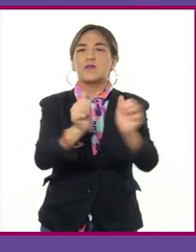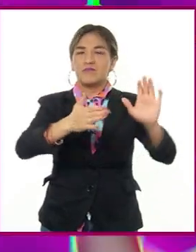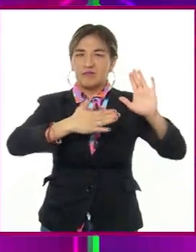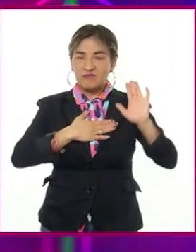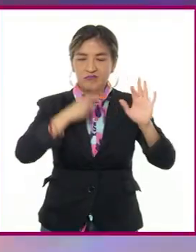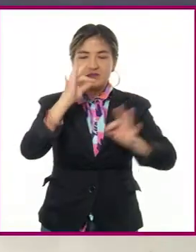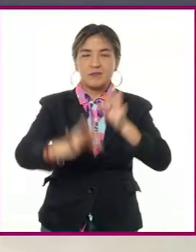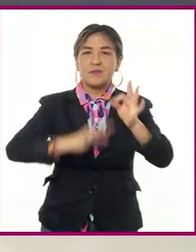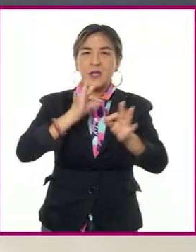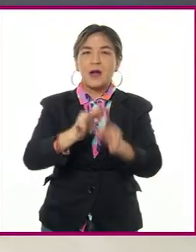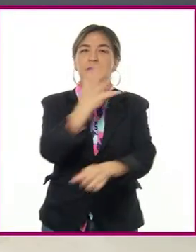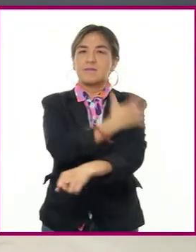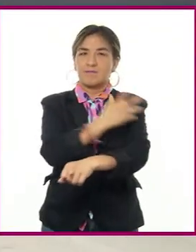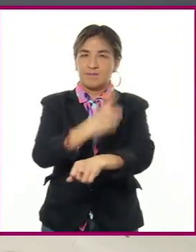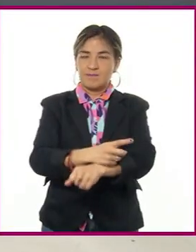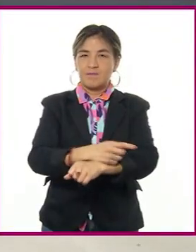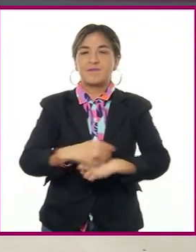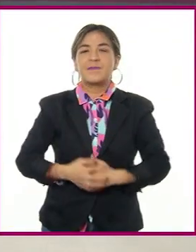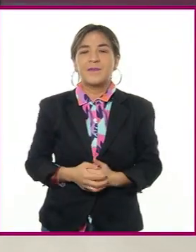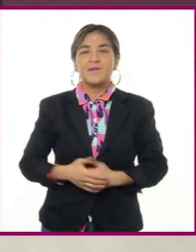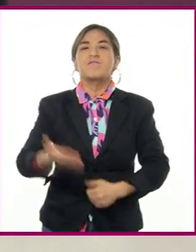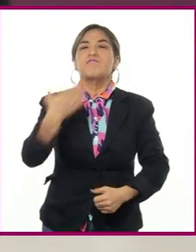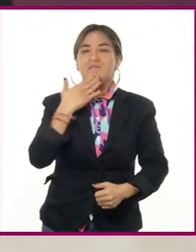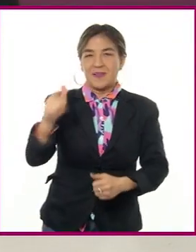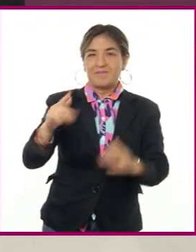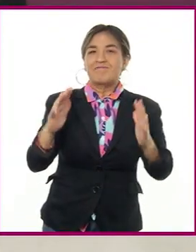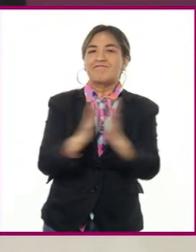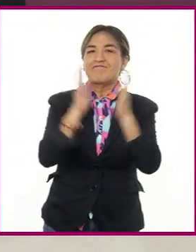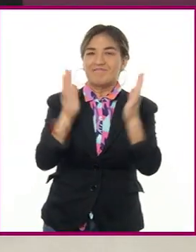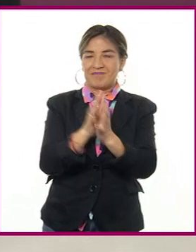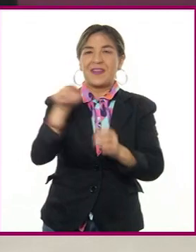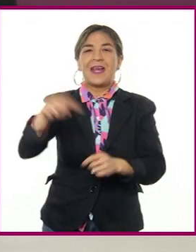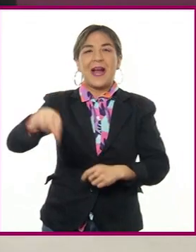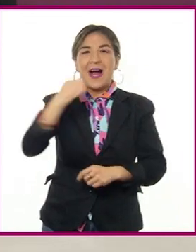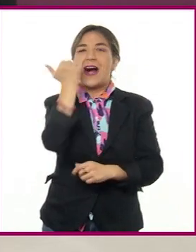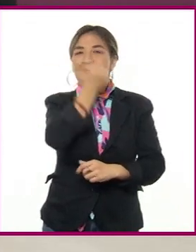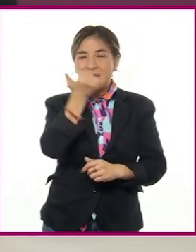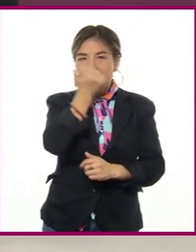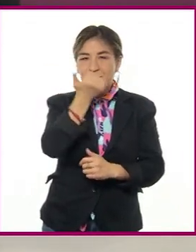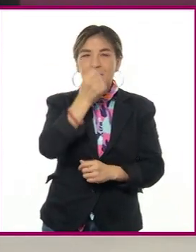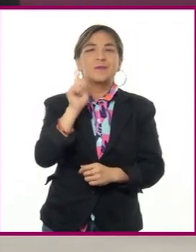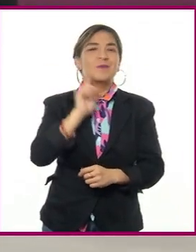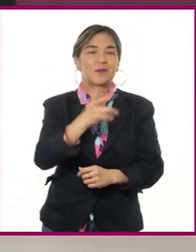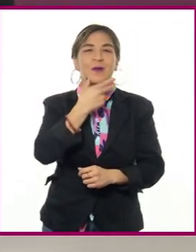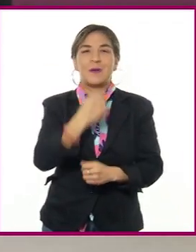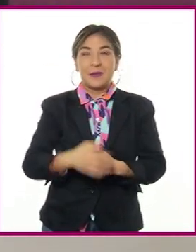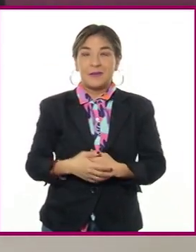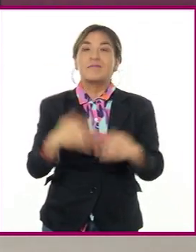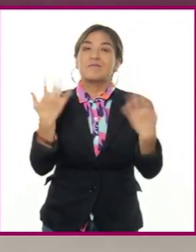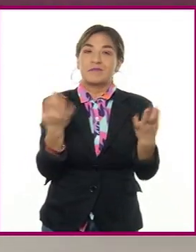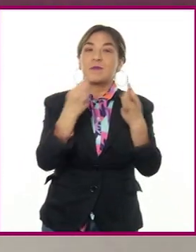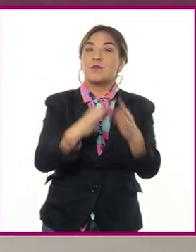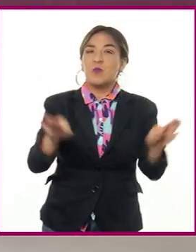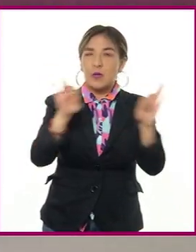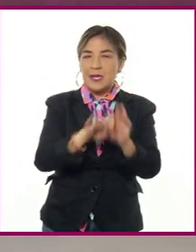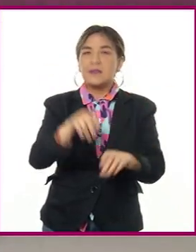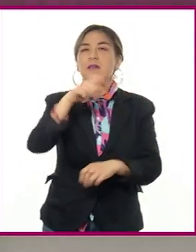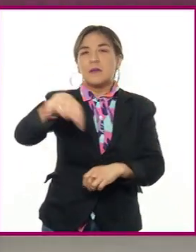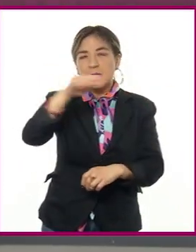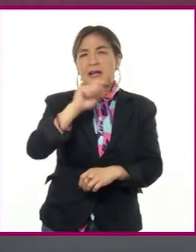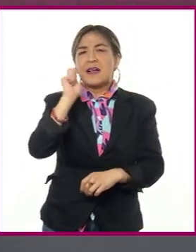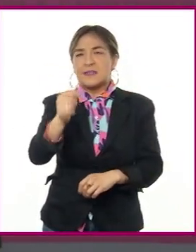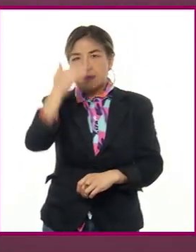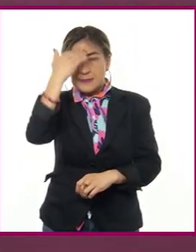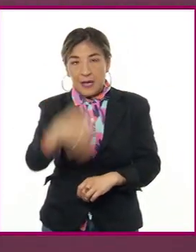eficiencia. Excelente participación de nuestras alumnas y alumnos. Es muy importante saber que las y los servidores públicos